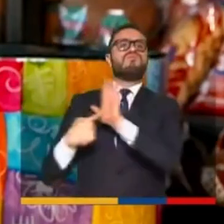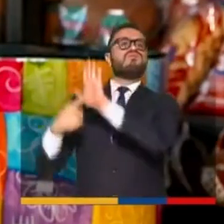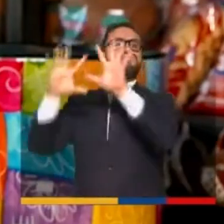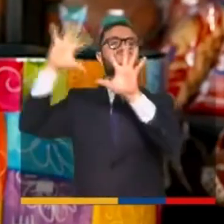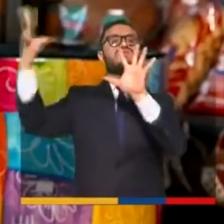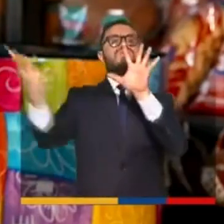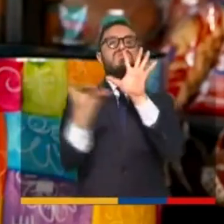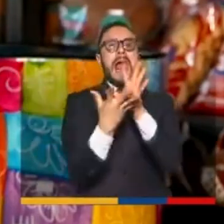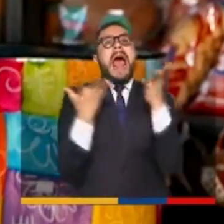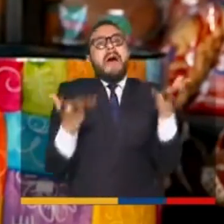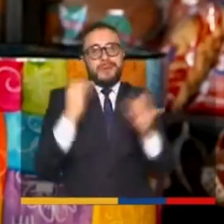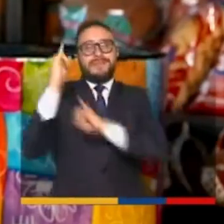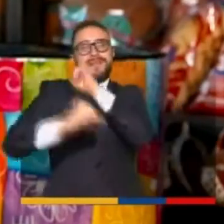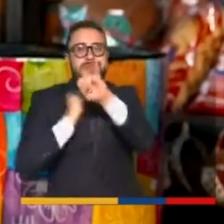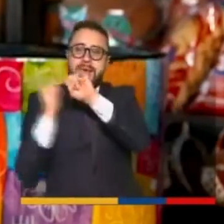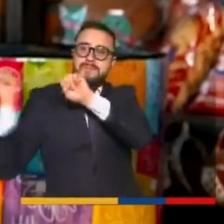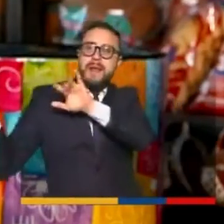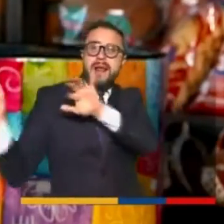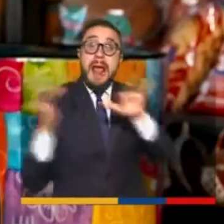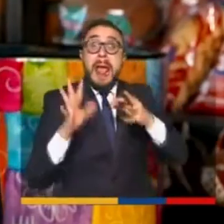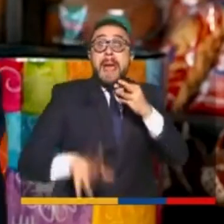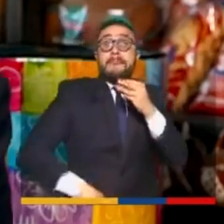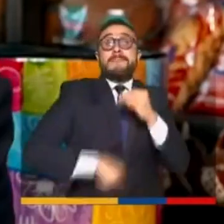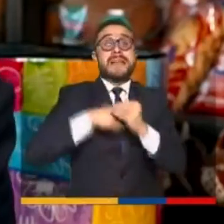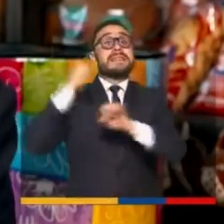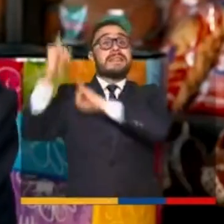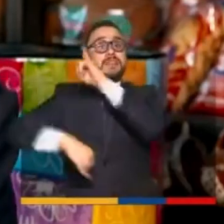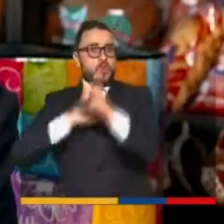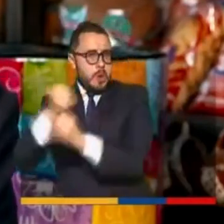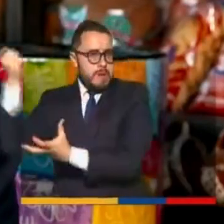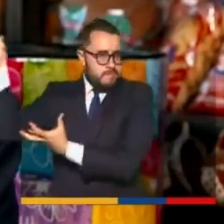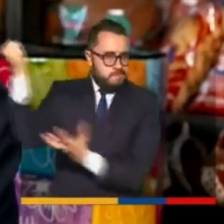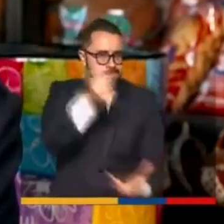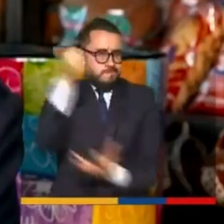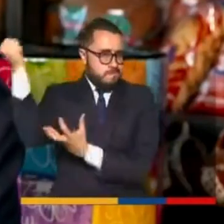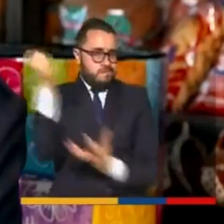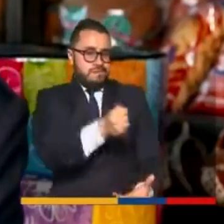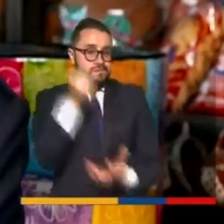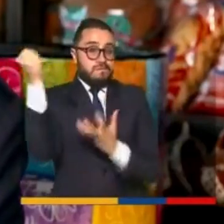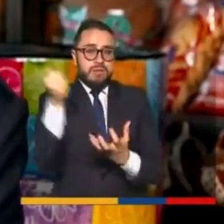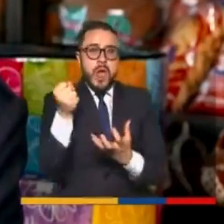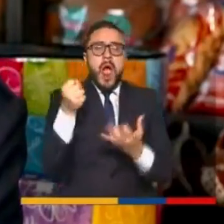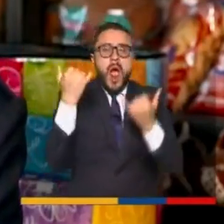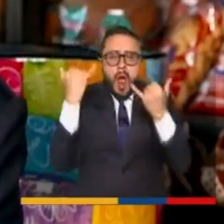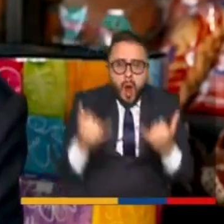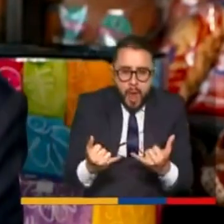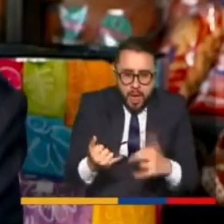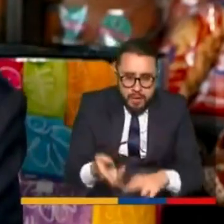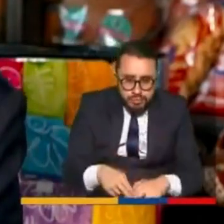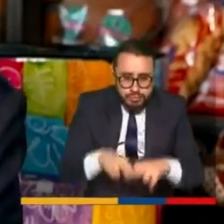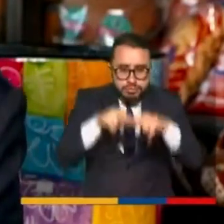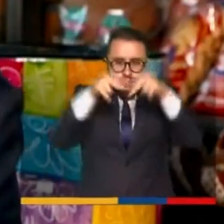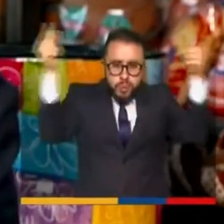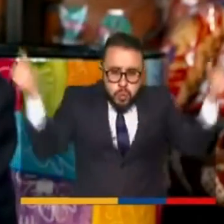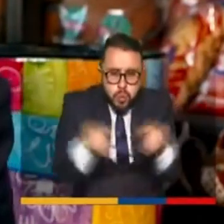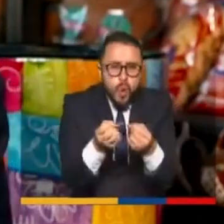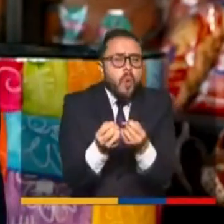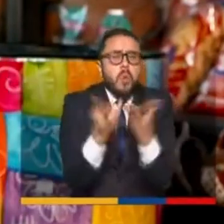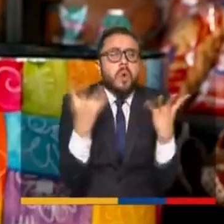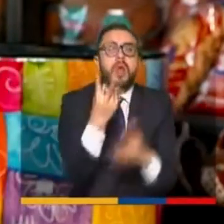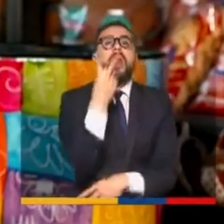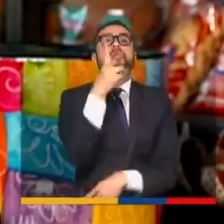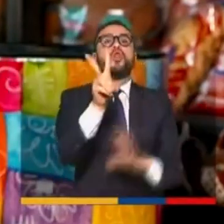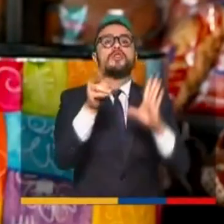sino también la inversión extranjera, que ha llegado como nunca antes a más de 12.000 millones